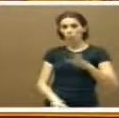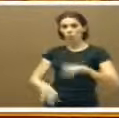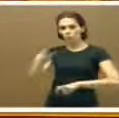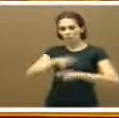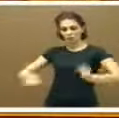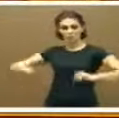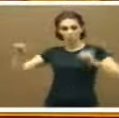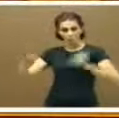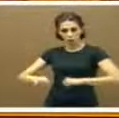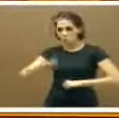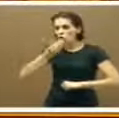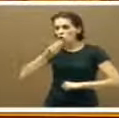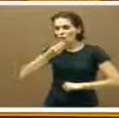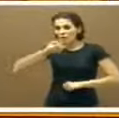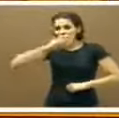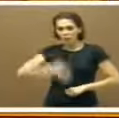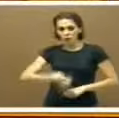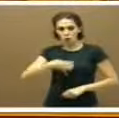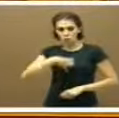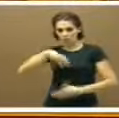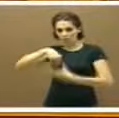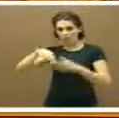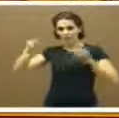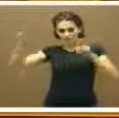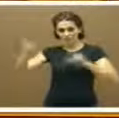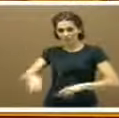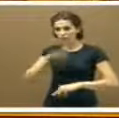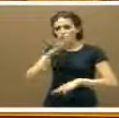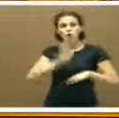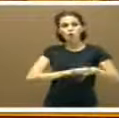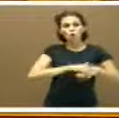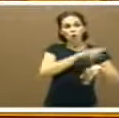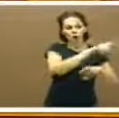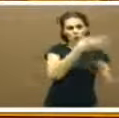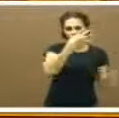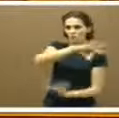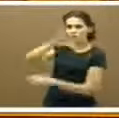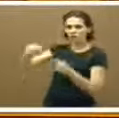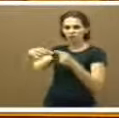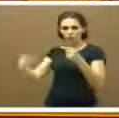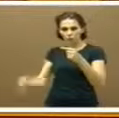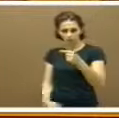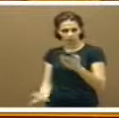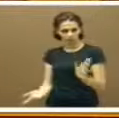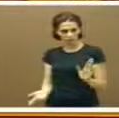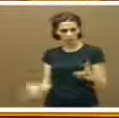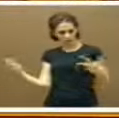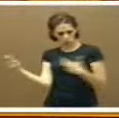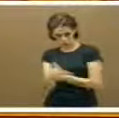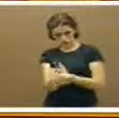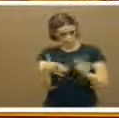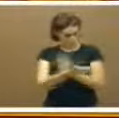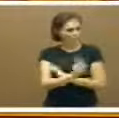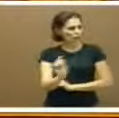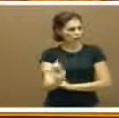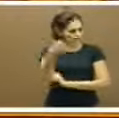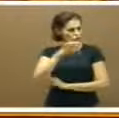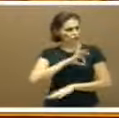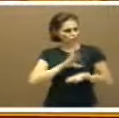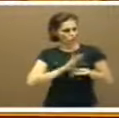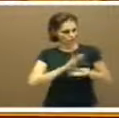comer decentemente en sus residencias por sus déficits, por sus recortes. Esto es un éxito, señor consejero. Esto es un éxito.